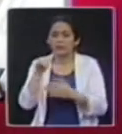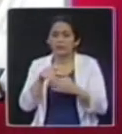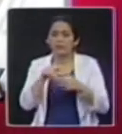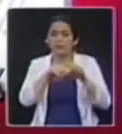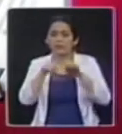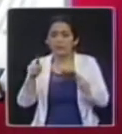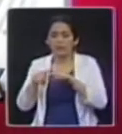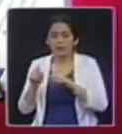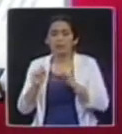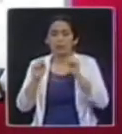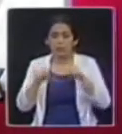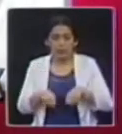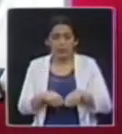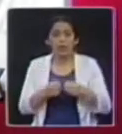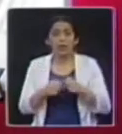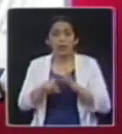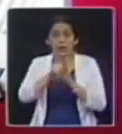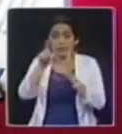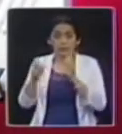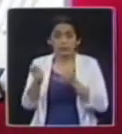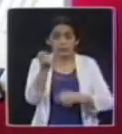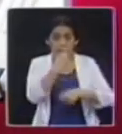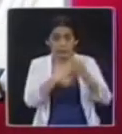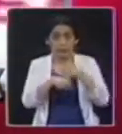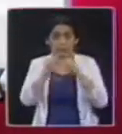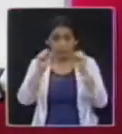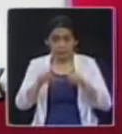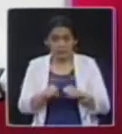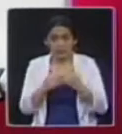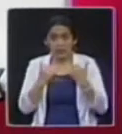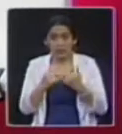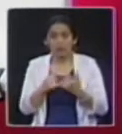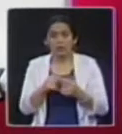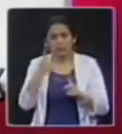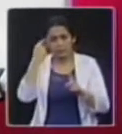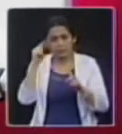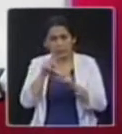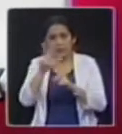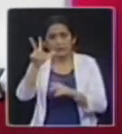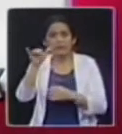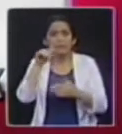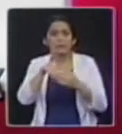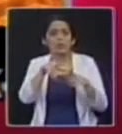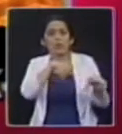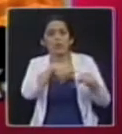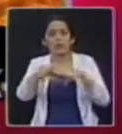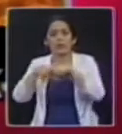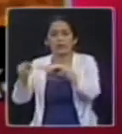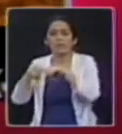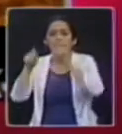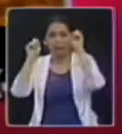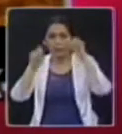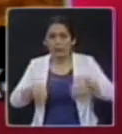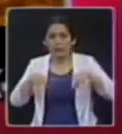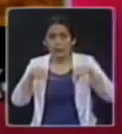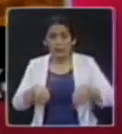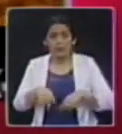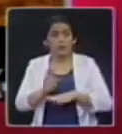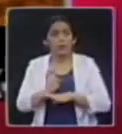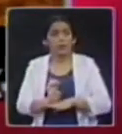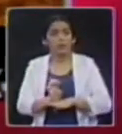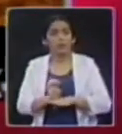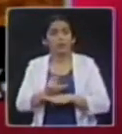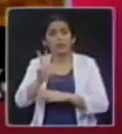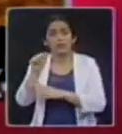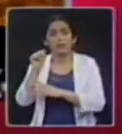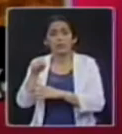líneas automotrices. La meta es llegar a esos 3.000, ¿no? Porque el Ecuador cuenta con aproximadamente 3.400